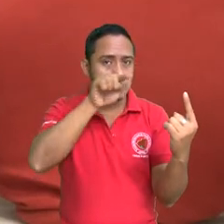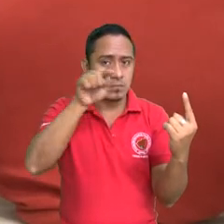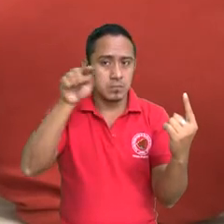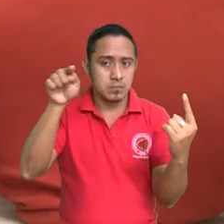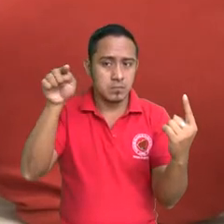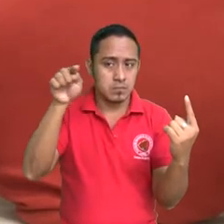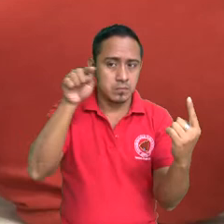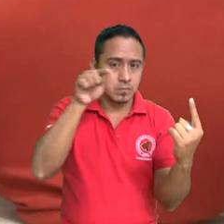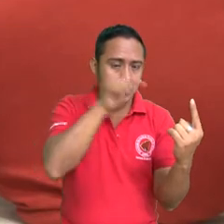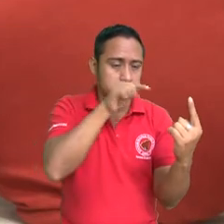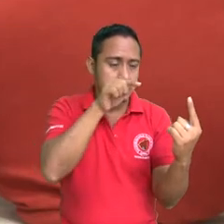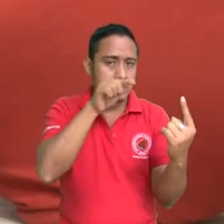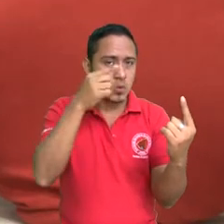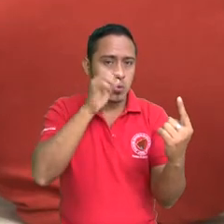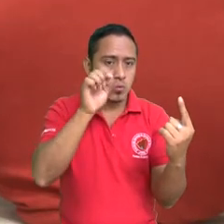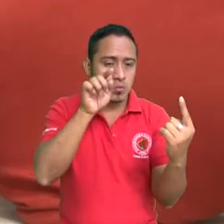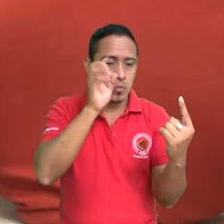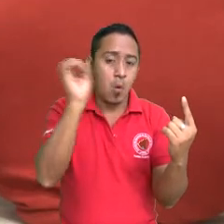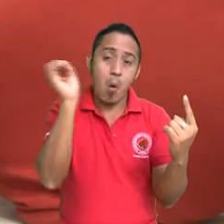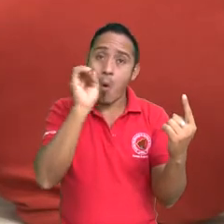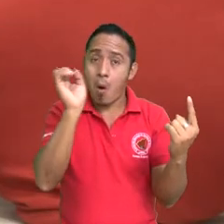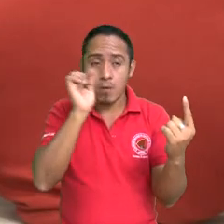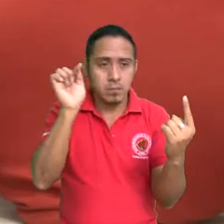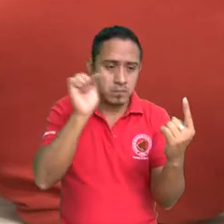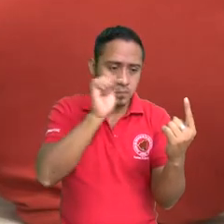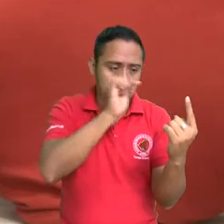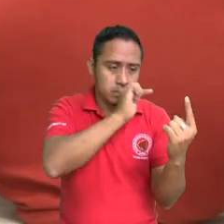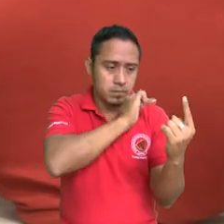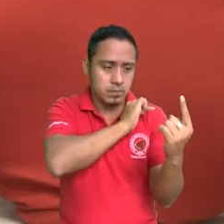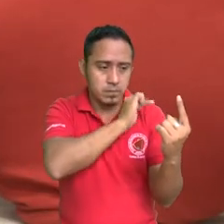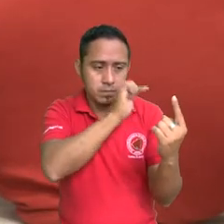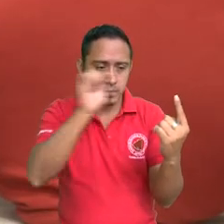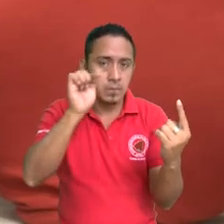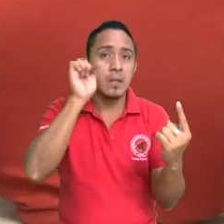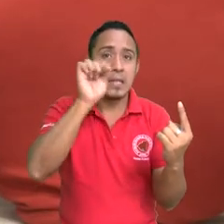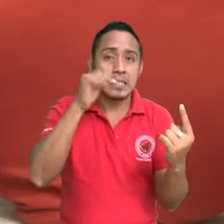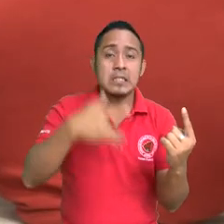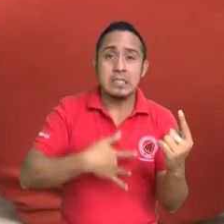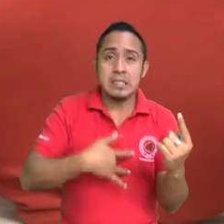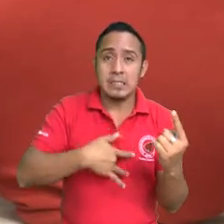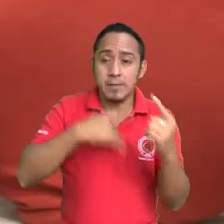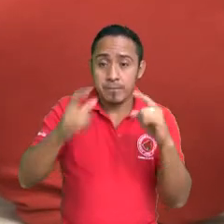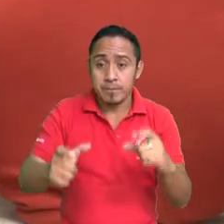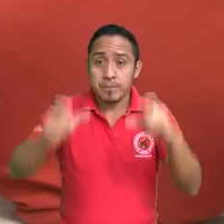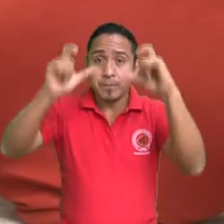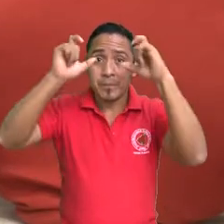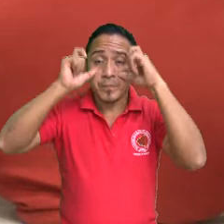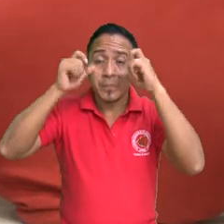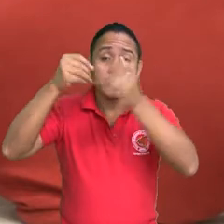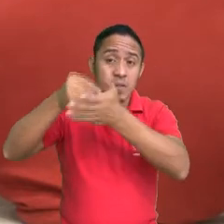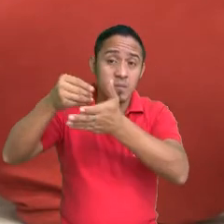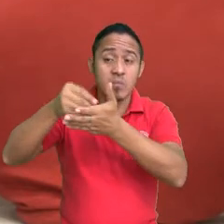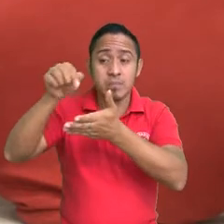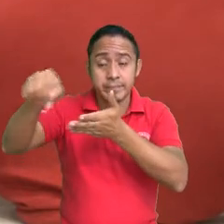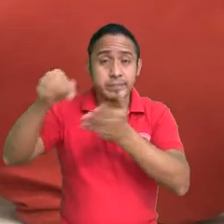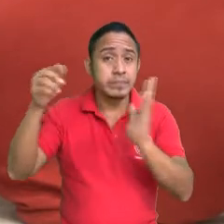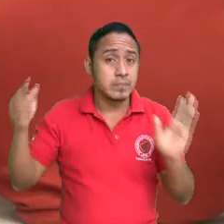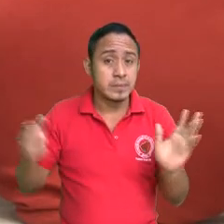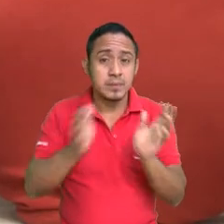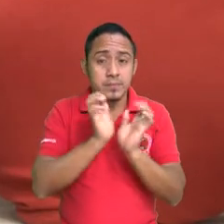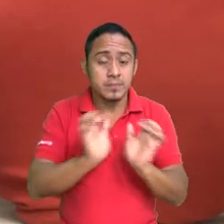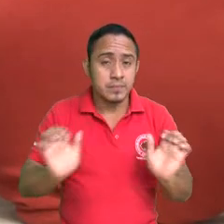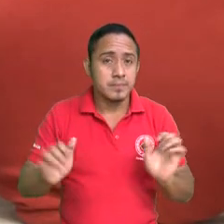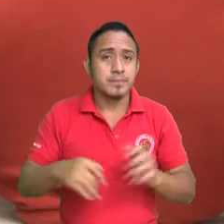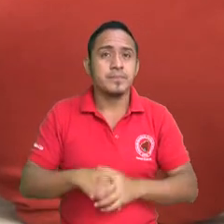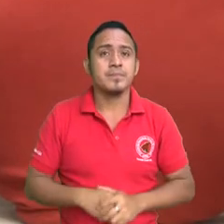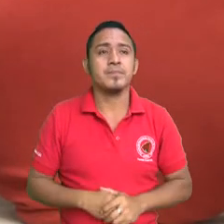hacia adentro se desvía y luego se vuelve a centrar. Esta es otra necesidad, otro signo para determinar que el niño